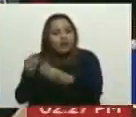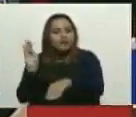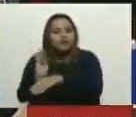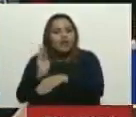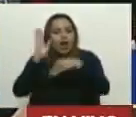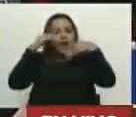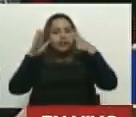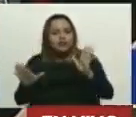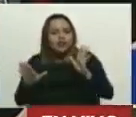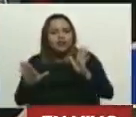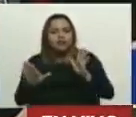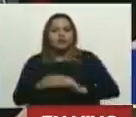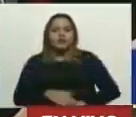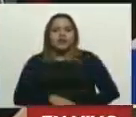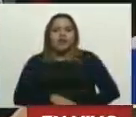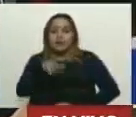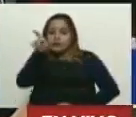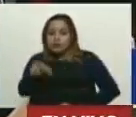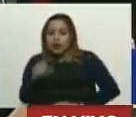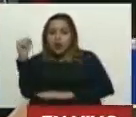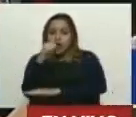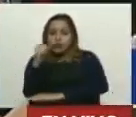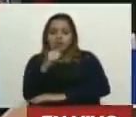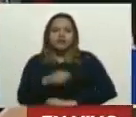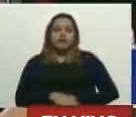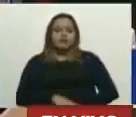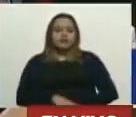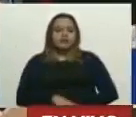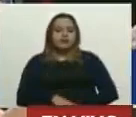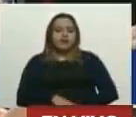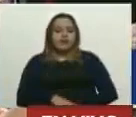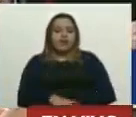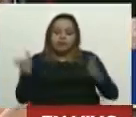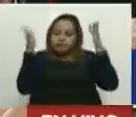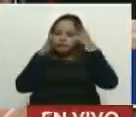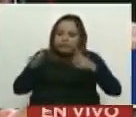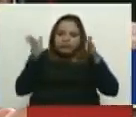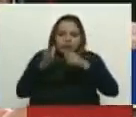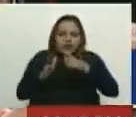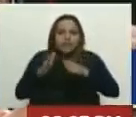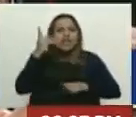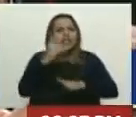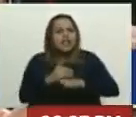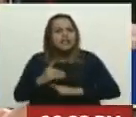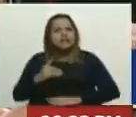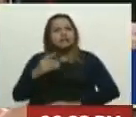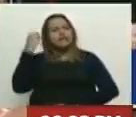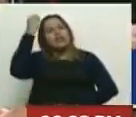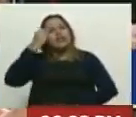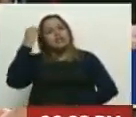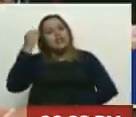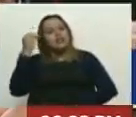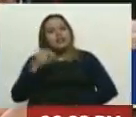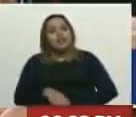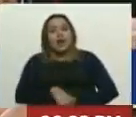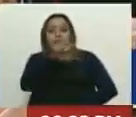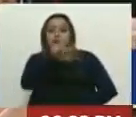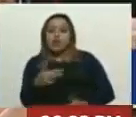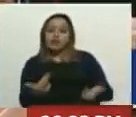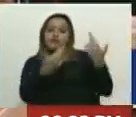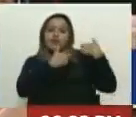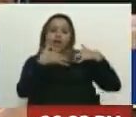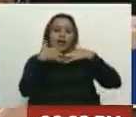sus representados. Indicado para esto, y por ello solicitamos, sea considerado por parte del patrono, a fin